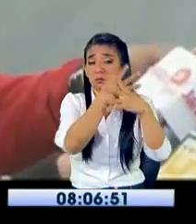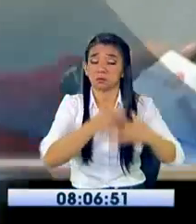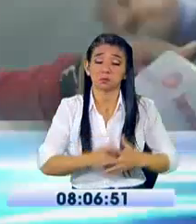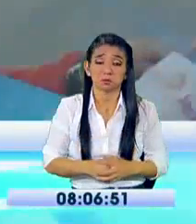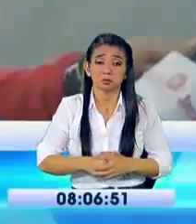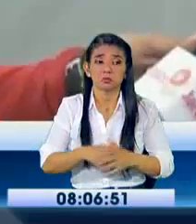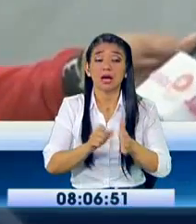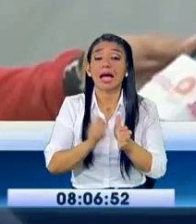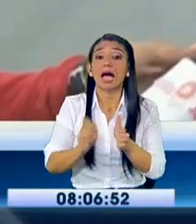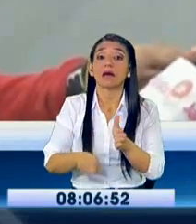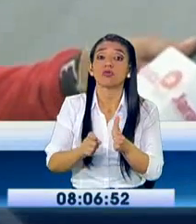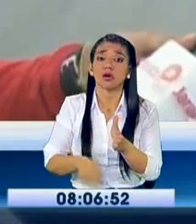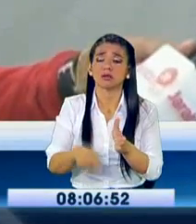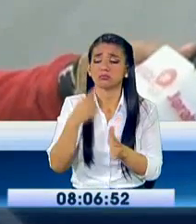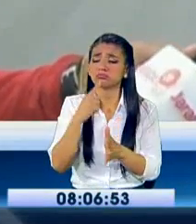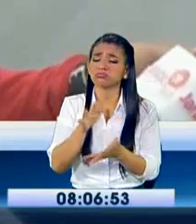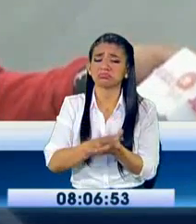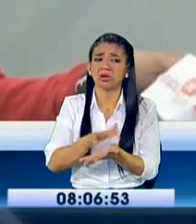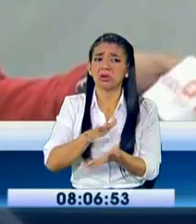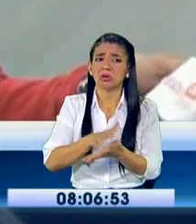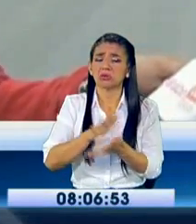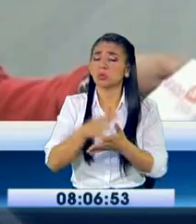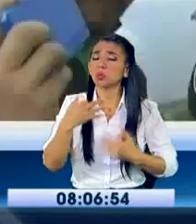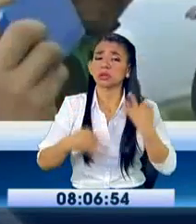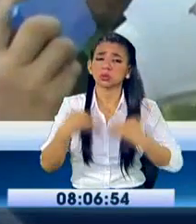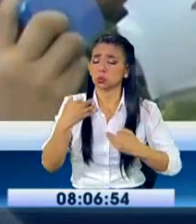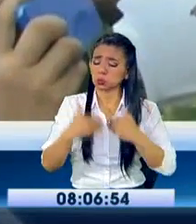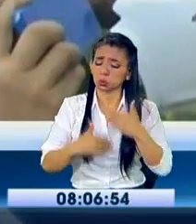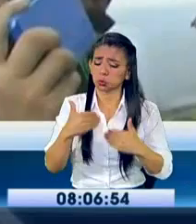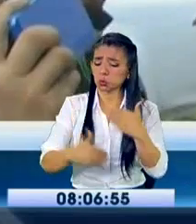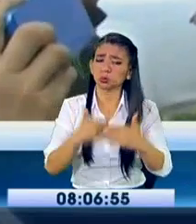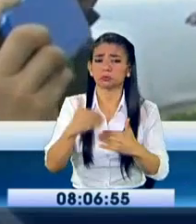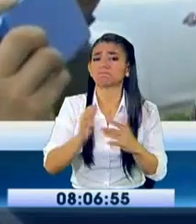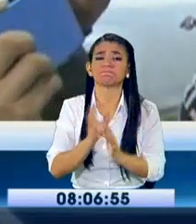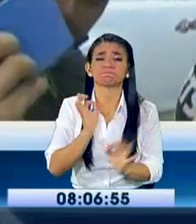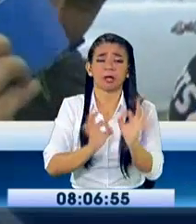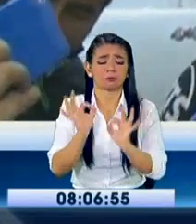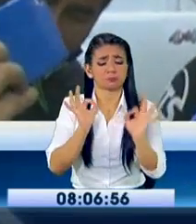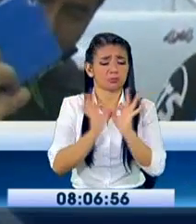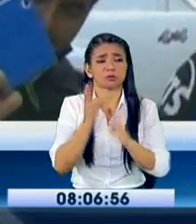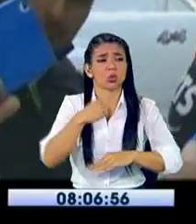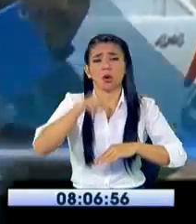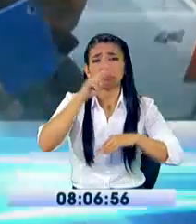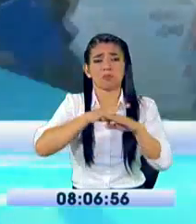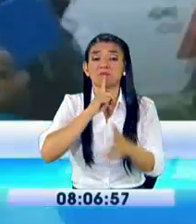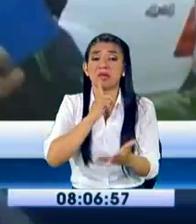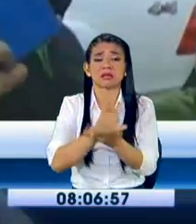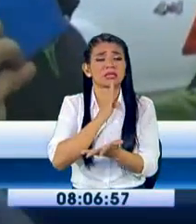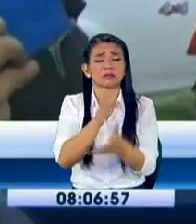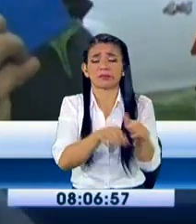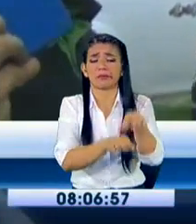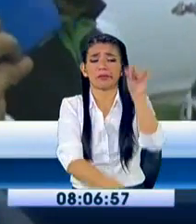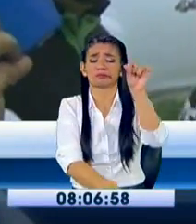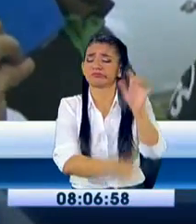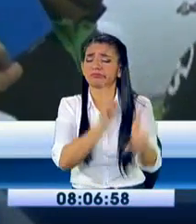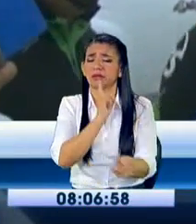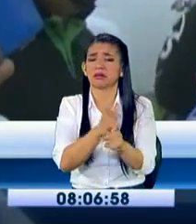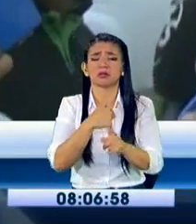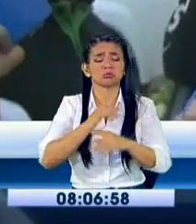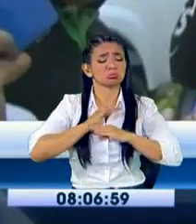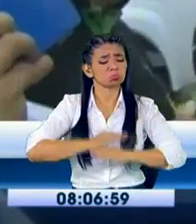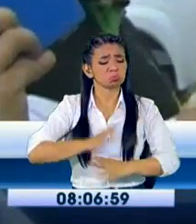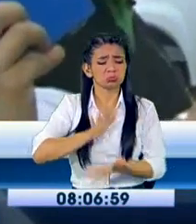sostener aquí en la audiencia me da mucha satisfacción. Aquí han quedado cosas muy claras el día de hoy. Siempre ha sido una sospecha la